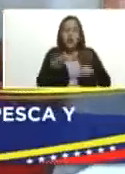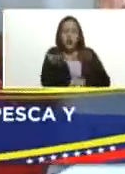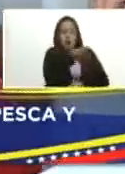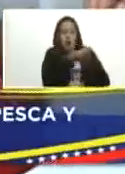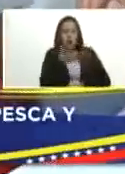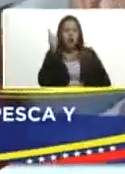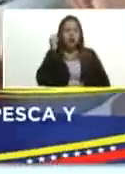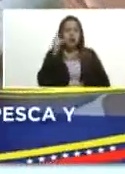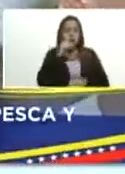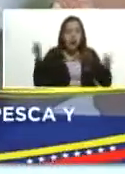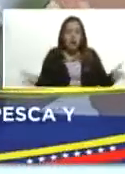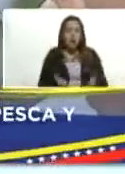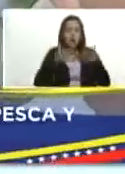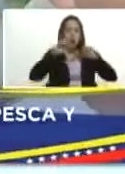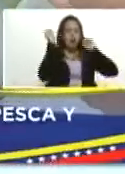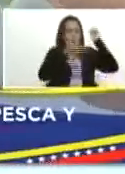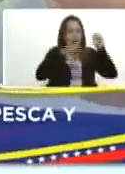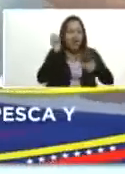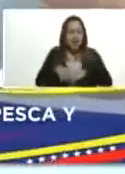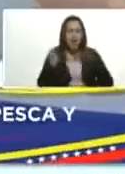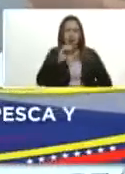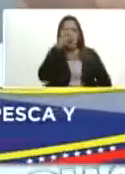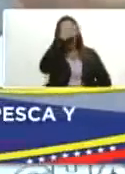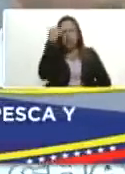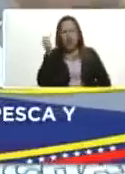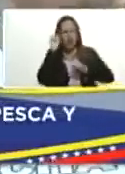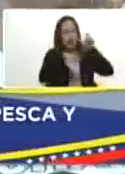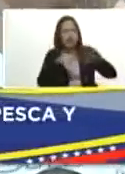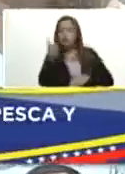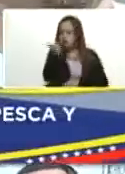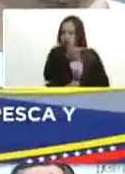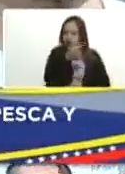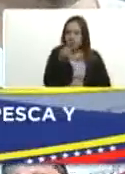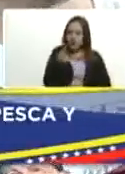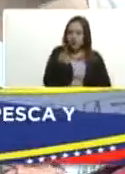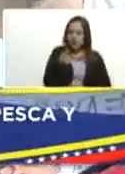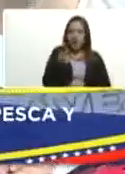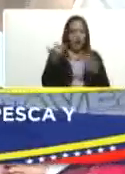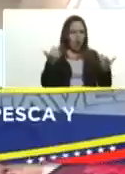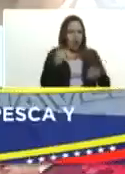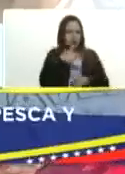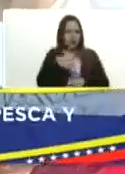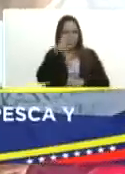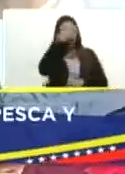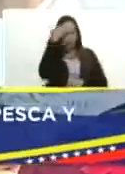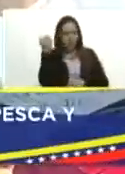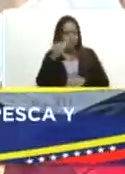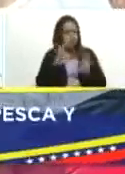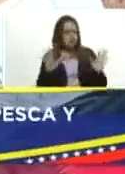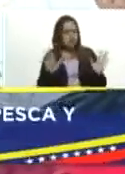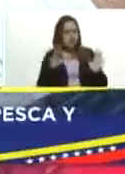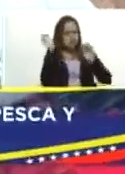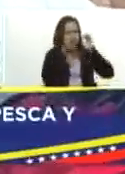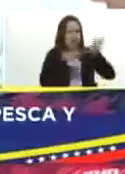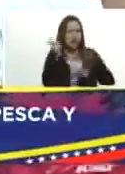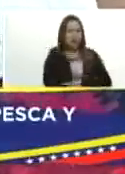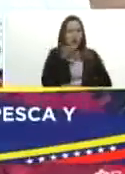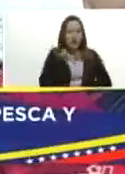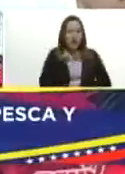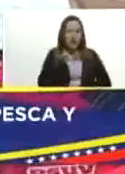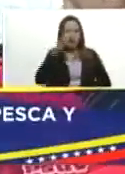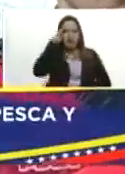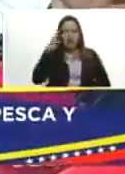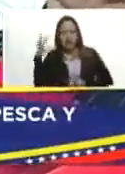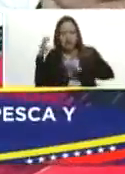ellas impulsaron las guarimbas, o se olvidaron de las guarimbas ustedes, nos olvidamos. ¿Se olvidaron que las guarimbas buscaban que nos